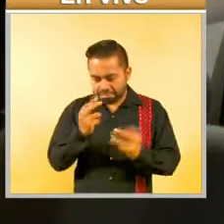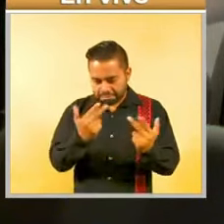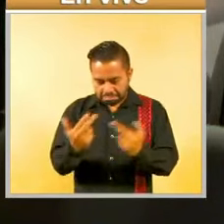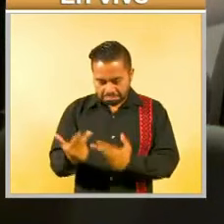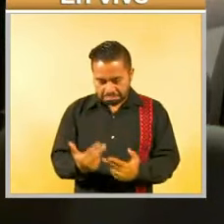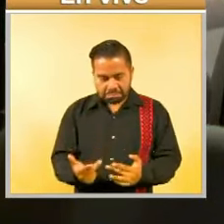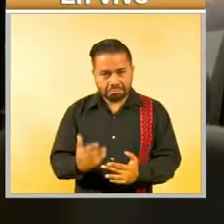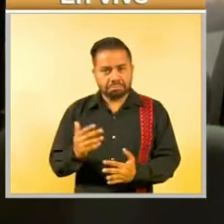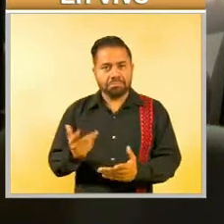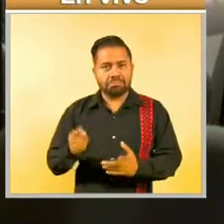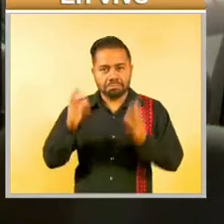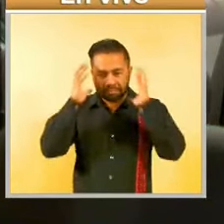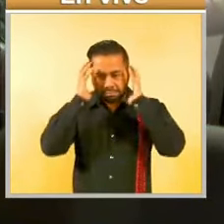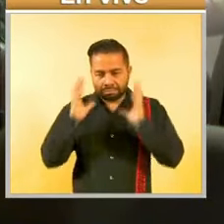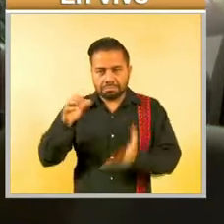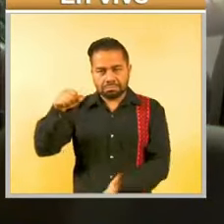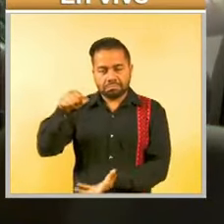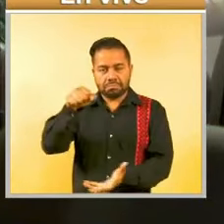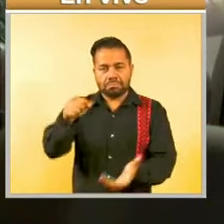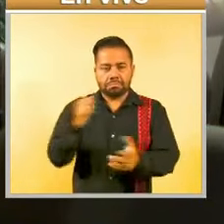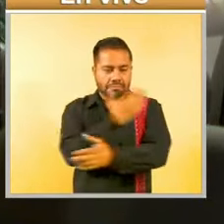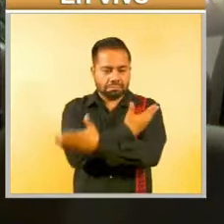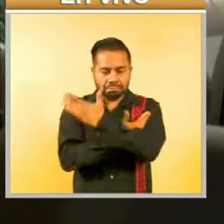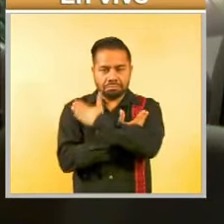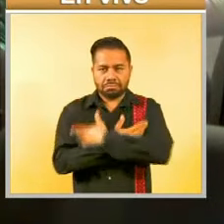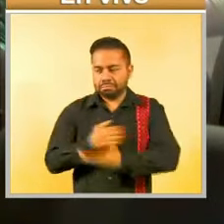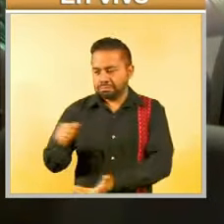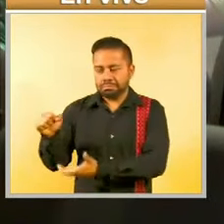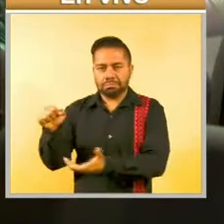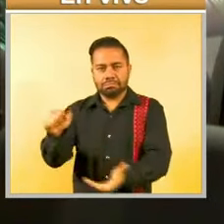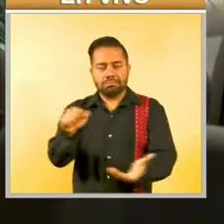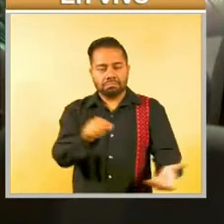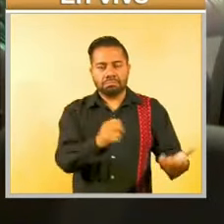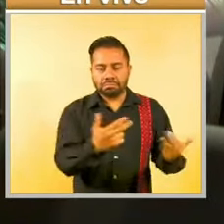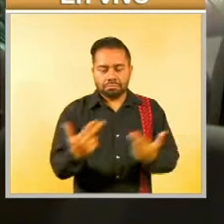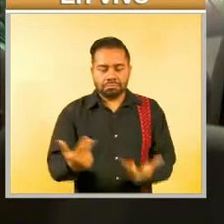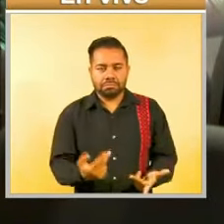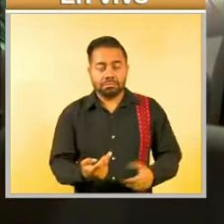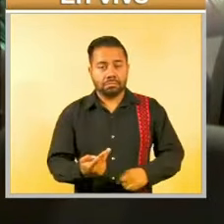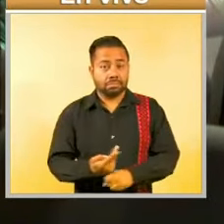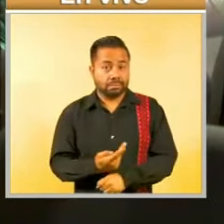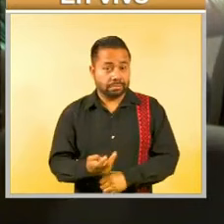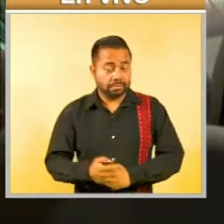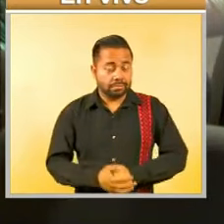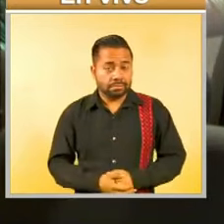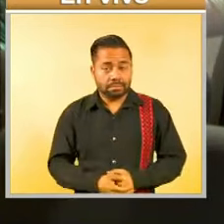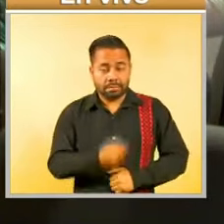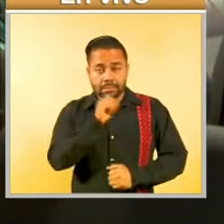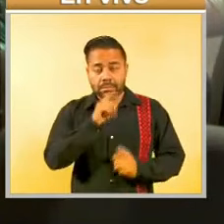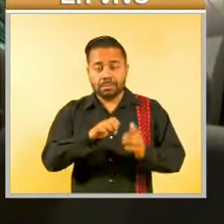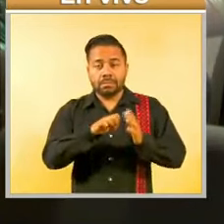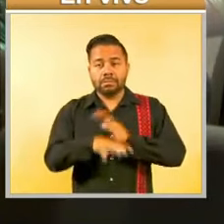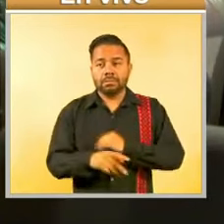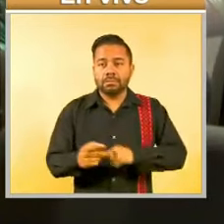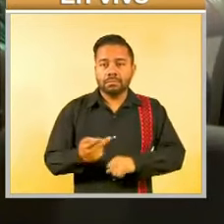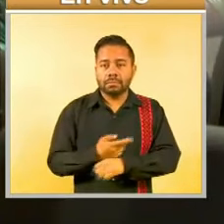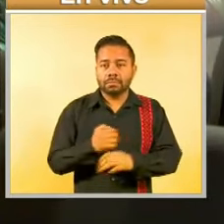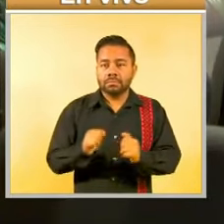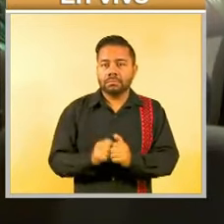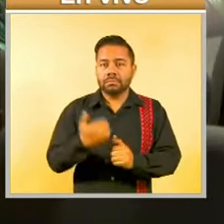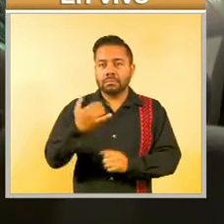pasado la cabeza en una cubeta sus brazos en otro lado en fin Entonces es esto y por ejemplo cómo vamos con los